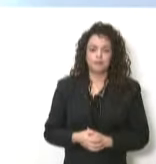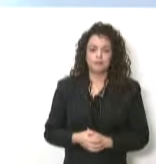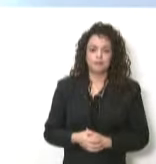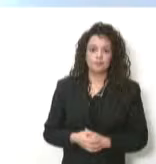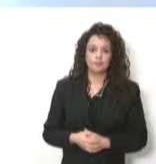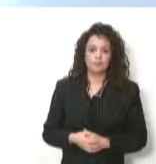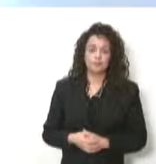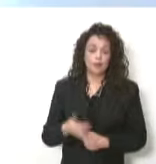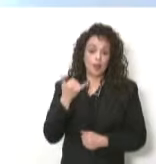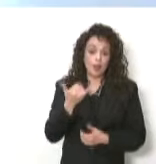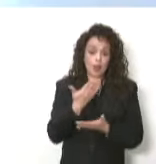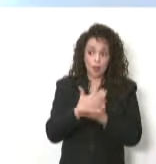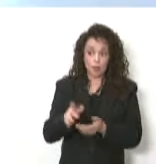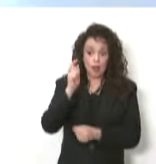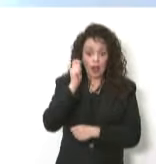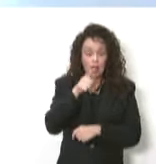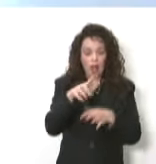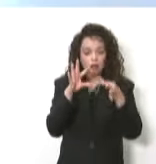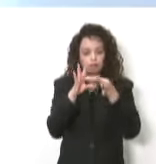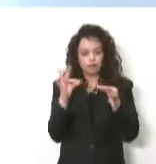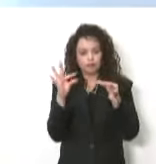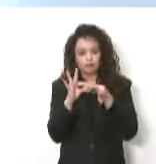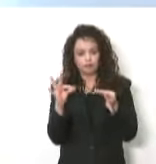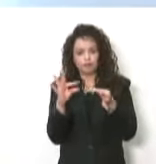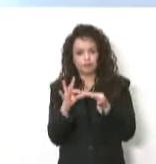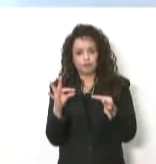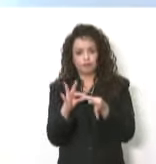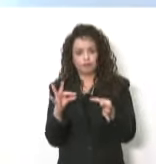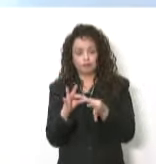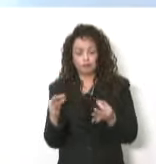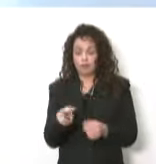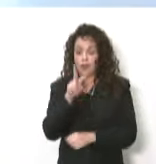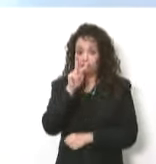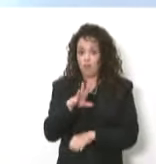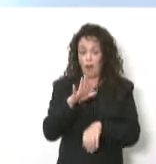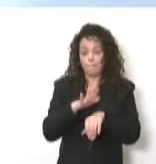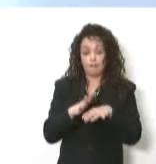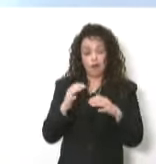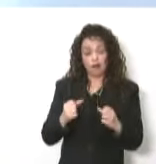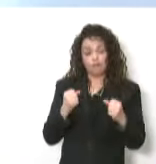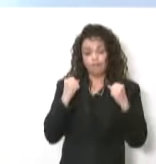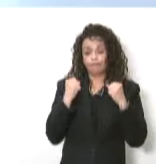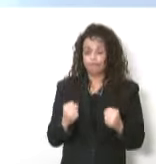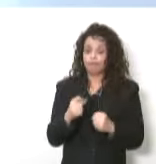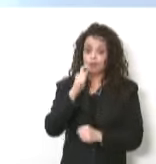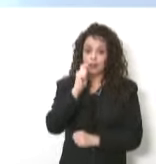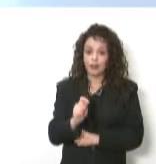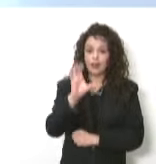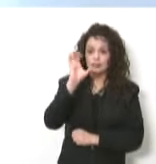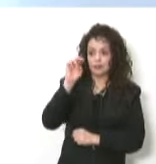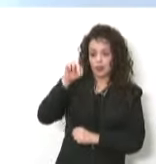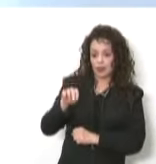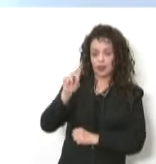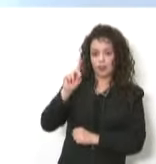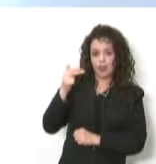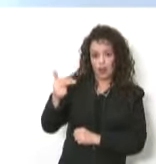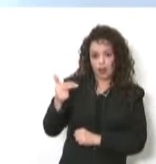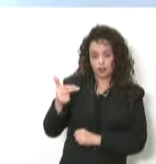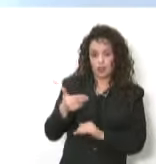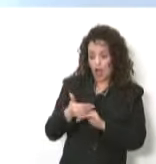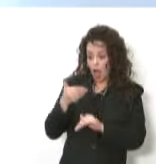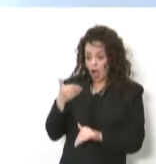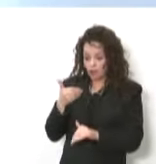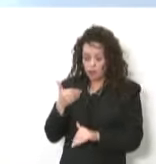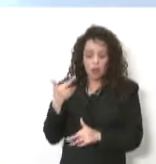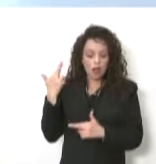diligencias, sus poderes de actuación, es mucho más poderosa la CNDH antes de emitir una recomendación que cuando